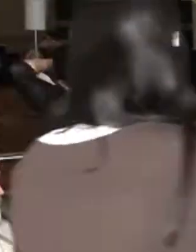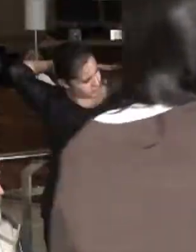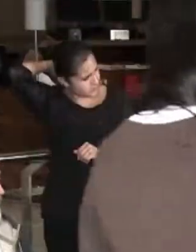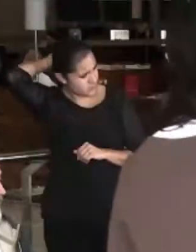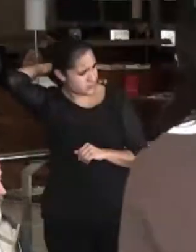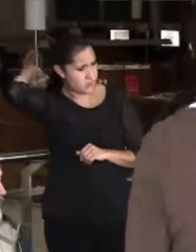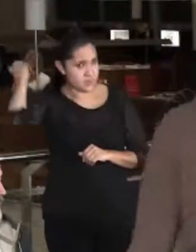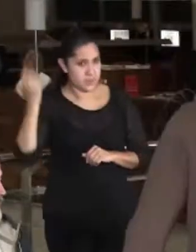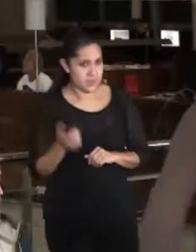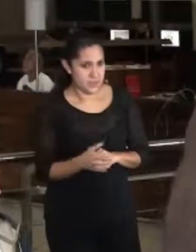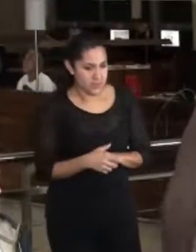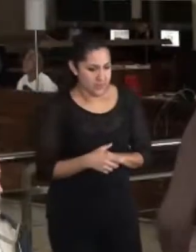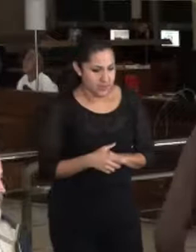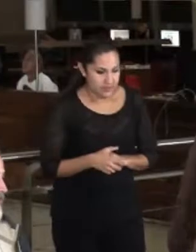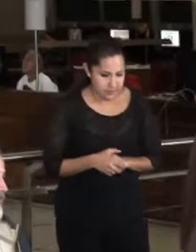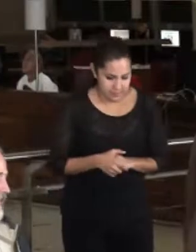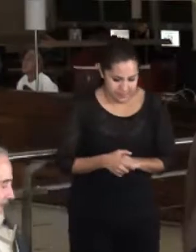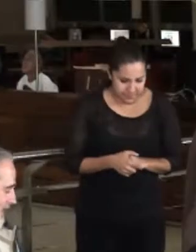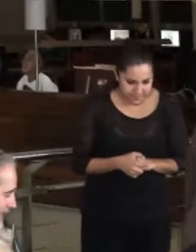quiero decir algo